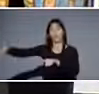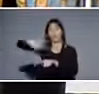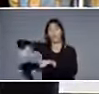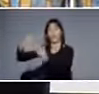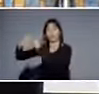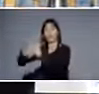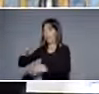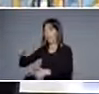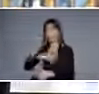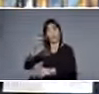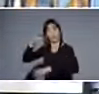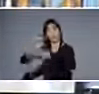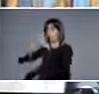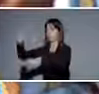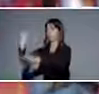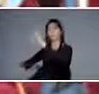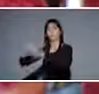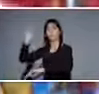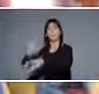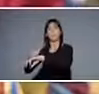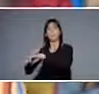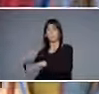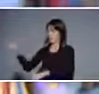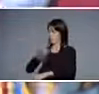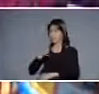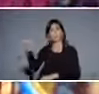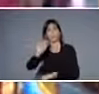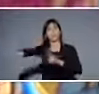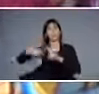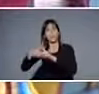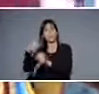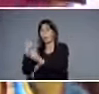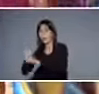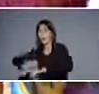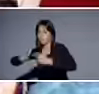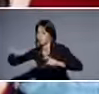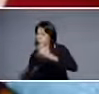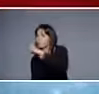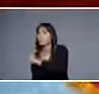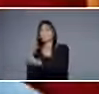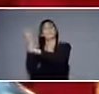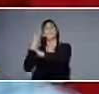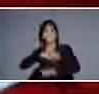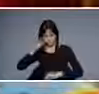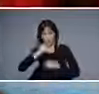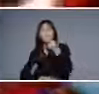Se hará que no nos mate y nos dé más trabajo.